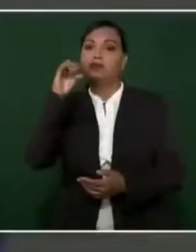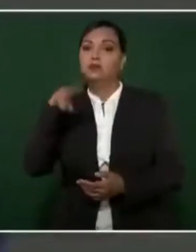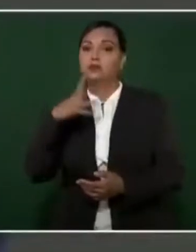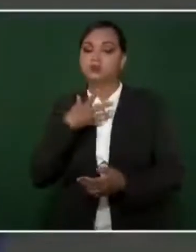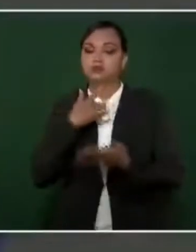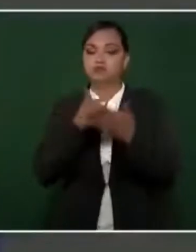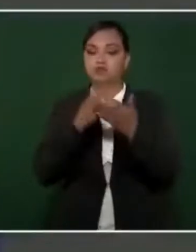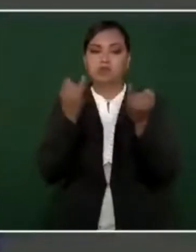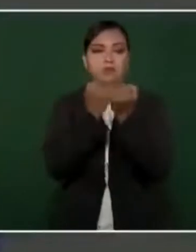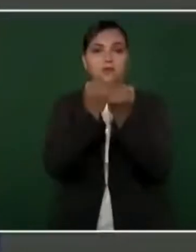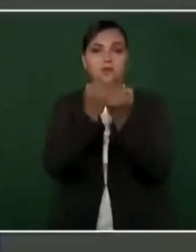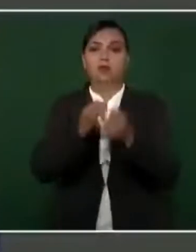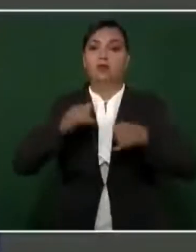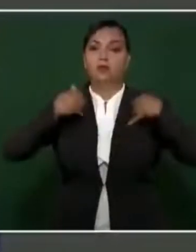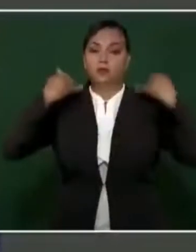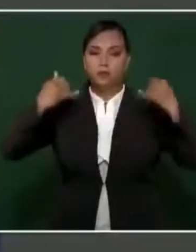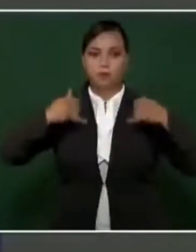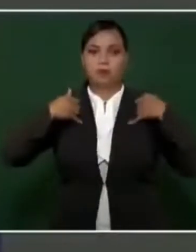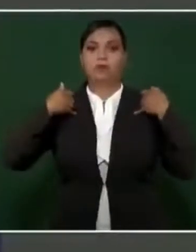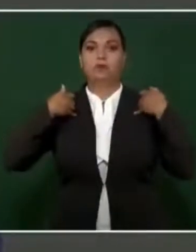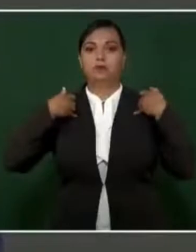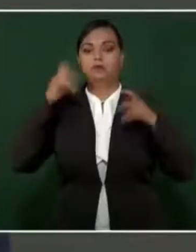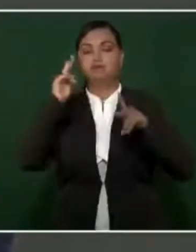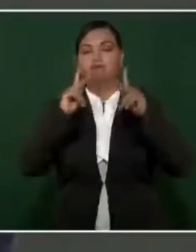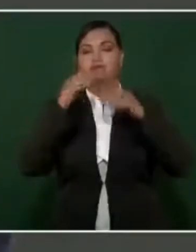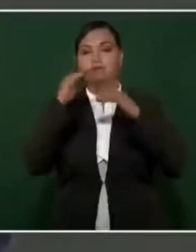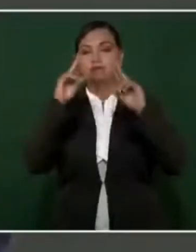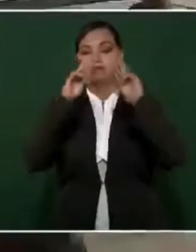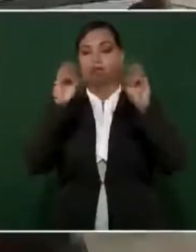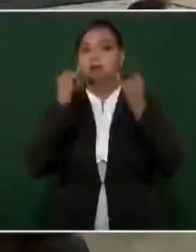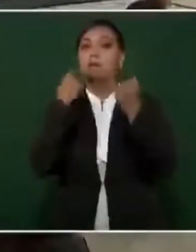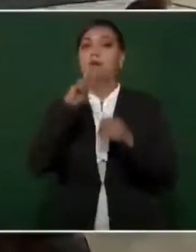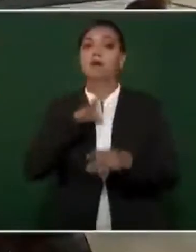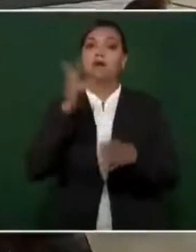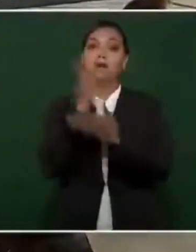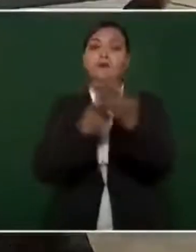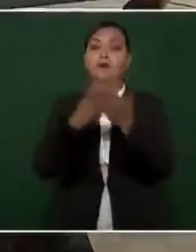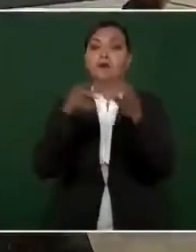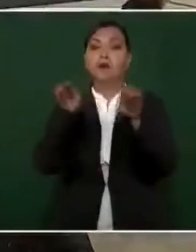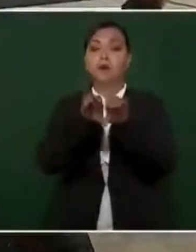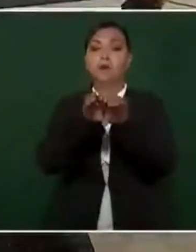Hablábamos de los jóvenes, pero hay programas como Sembrando Vida